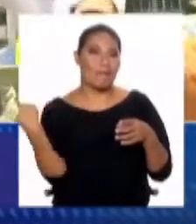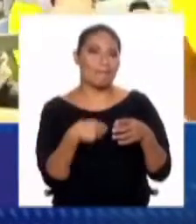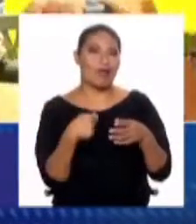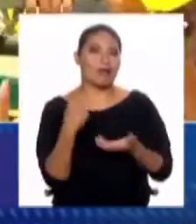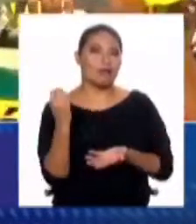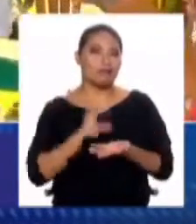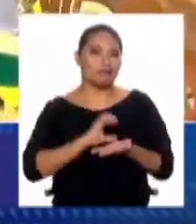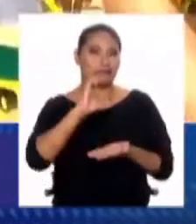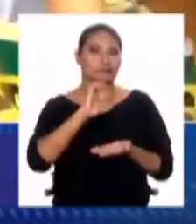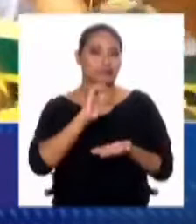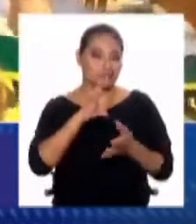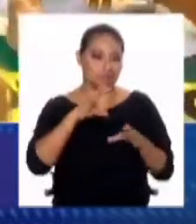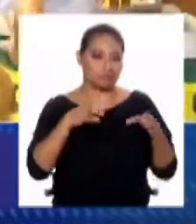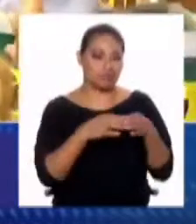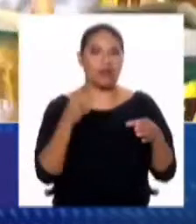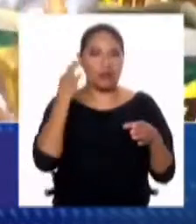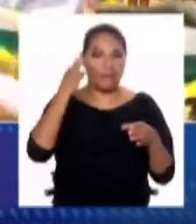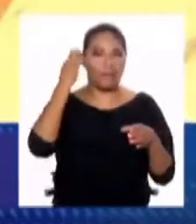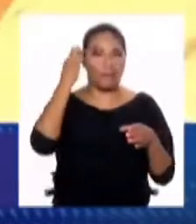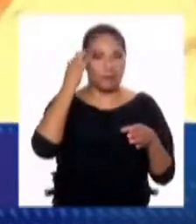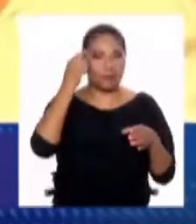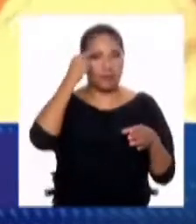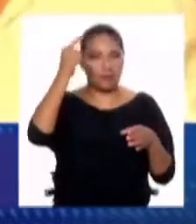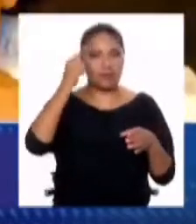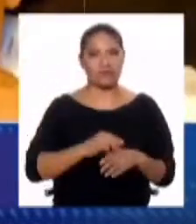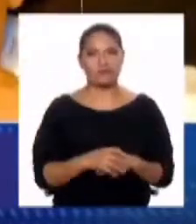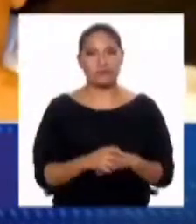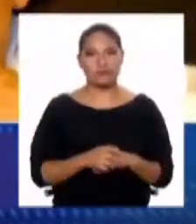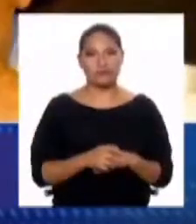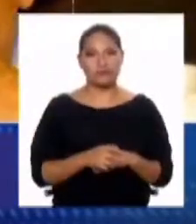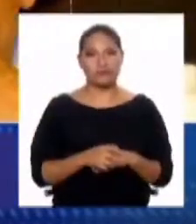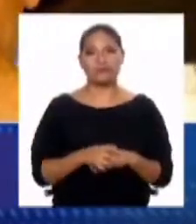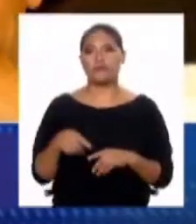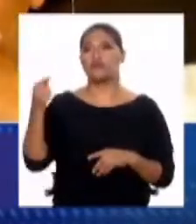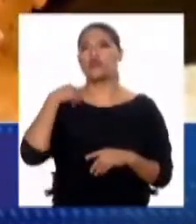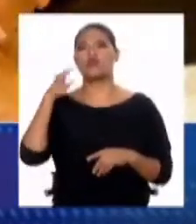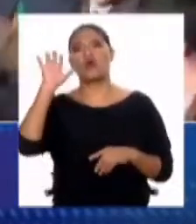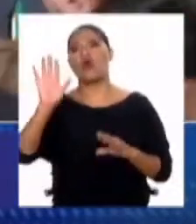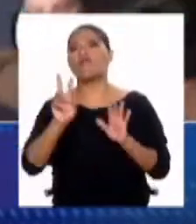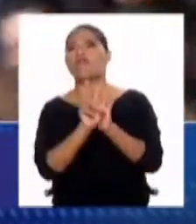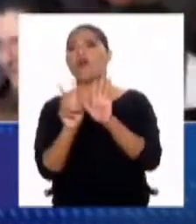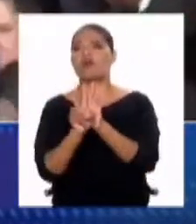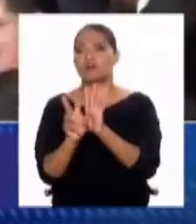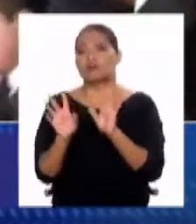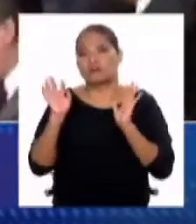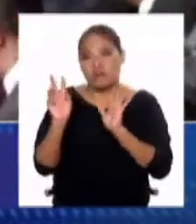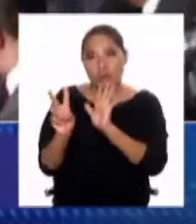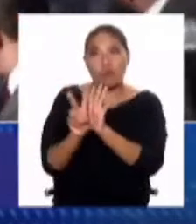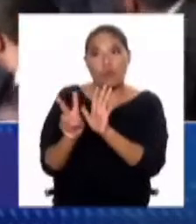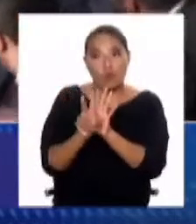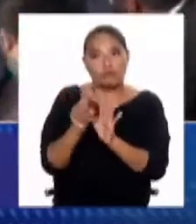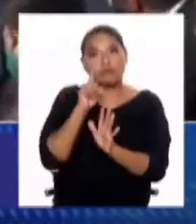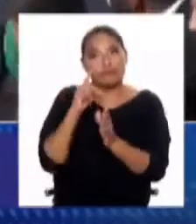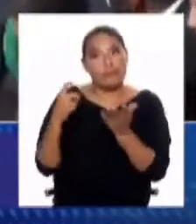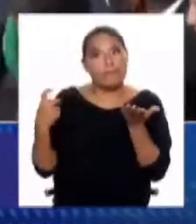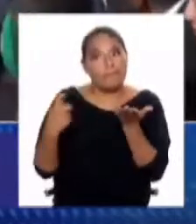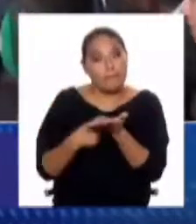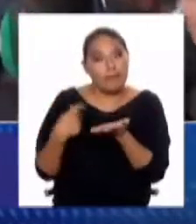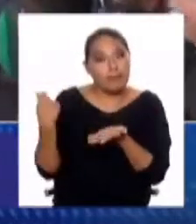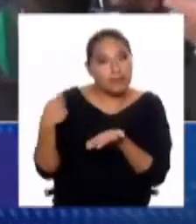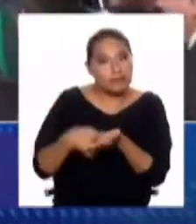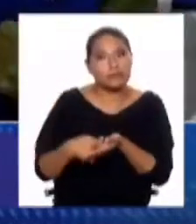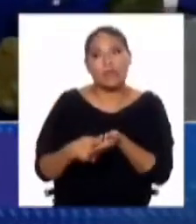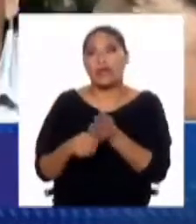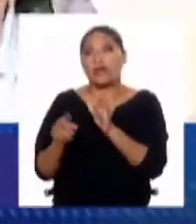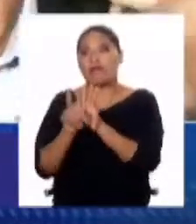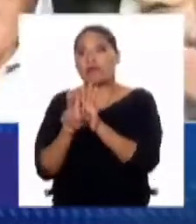Porque aún a los que son voluntarios... Ah, no, es que todos son voluntarios. Son voluntarios, tienes que pagarle el pasaje, tienes que pagarle